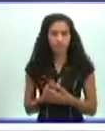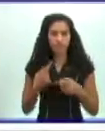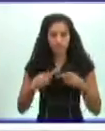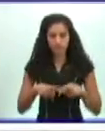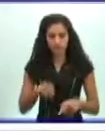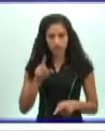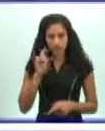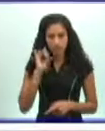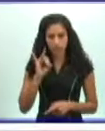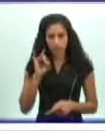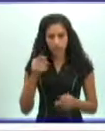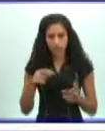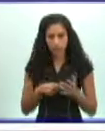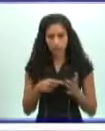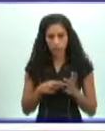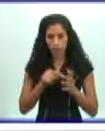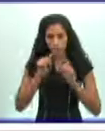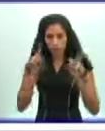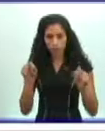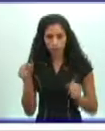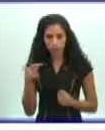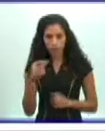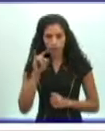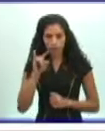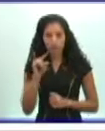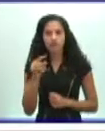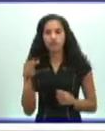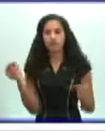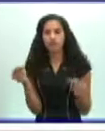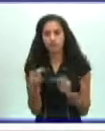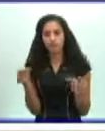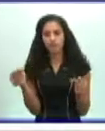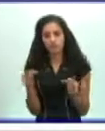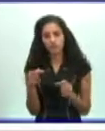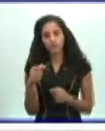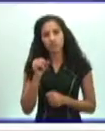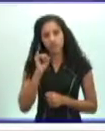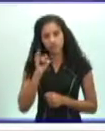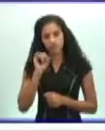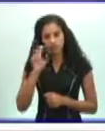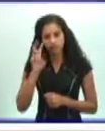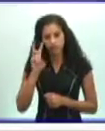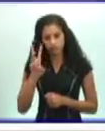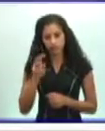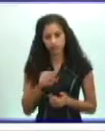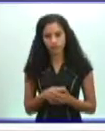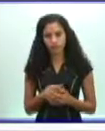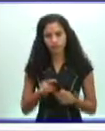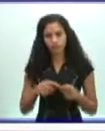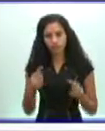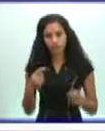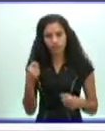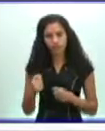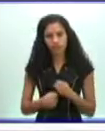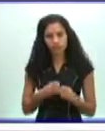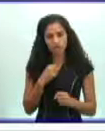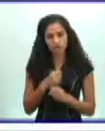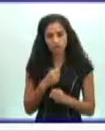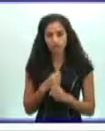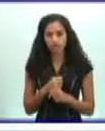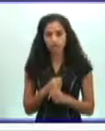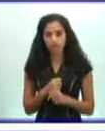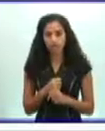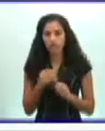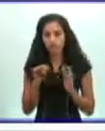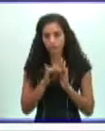7 por menos 9 también nos dio de igual forma, porque hemos aplicado